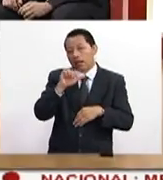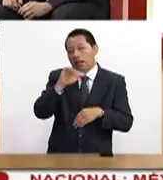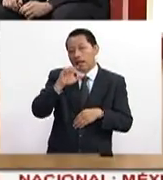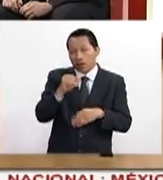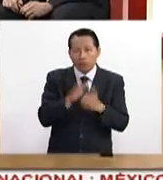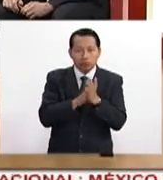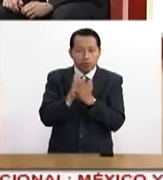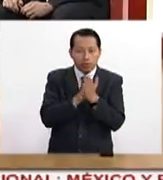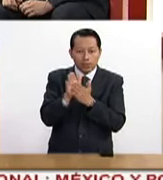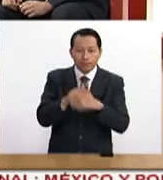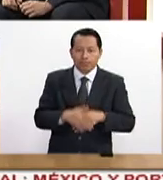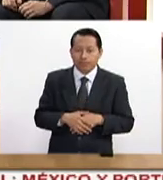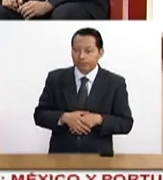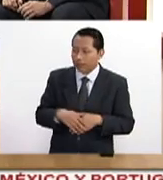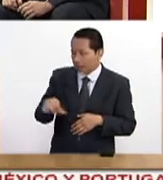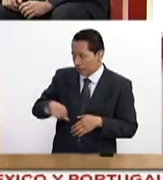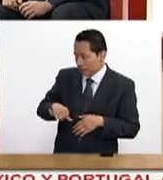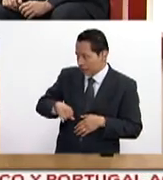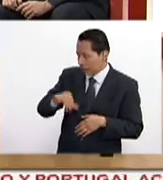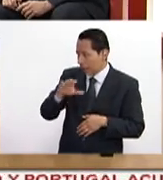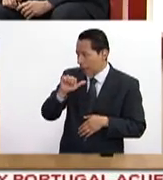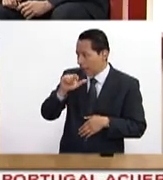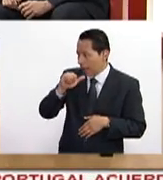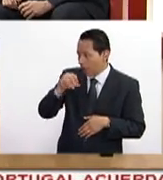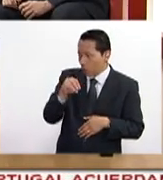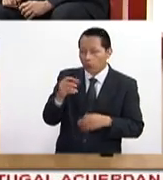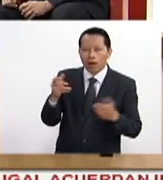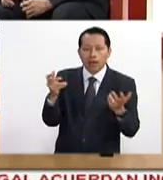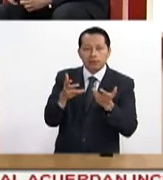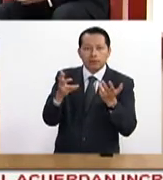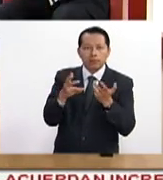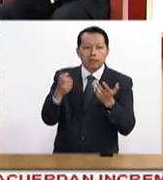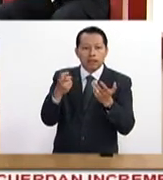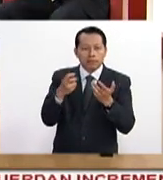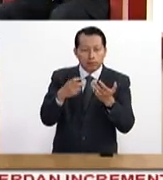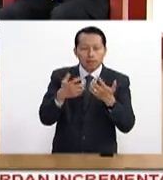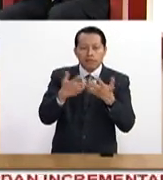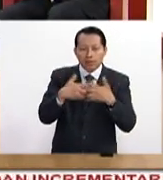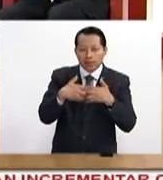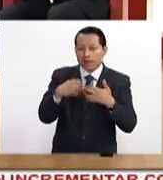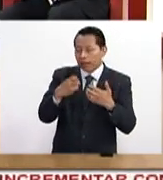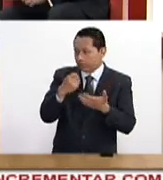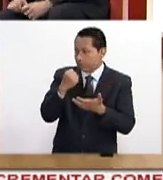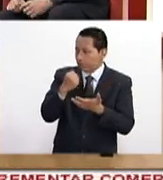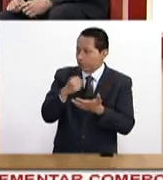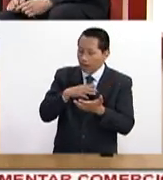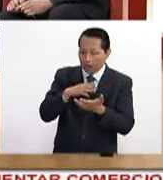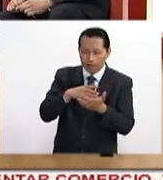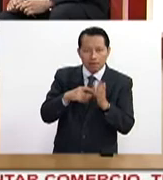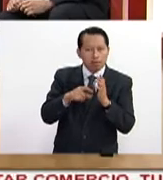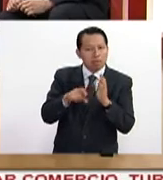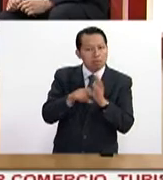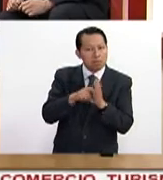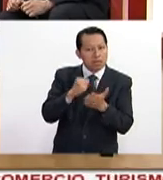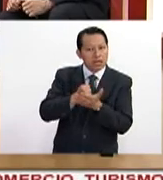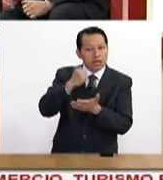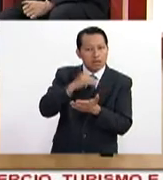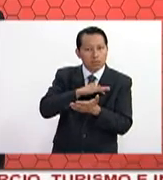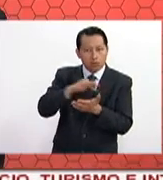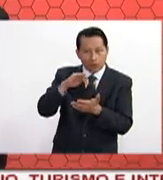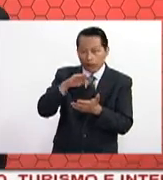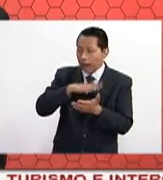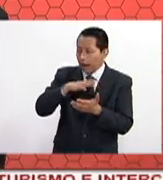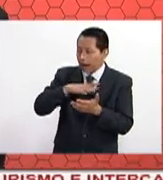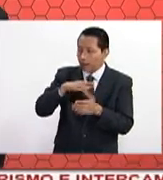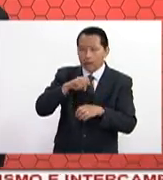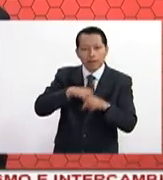Pues muy interesante, Alejandro, todo lo que han hecho con esta pues fábrica, con estas marcas, posicionar nuestro cacao mexicano, por supuesto,